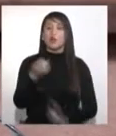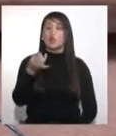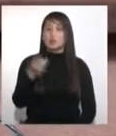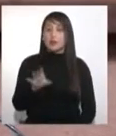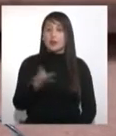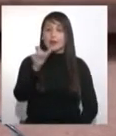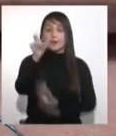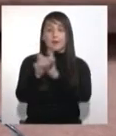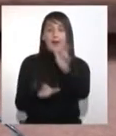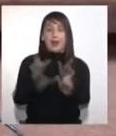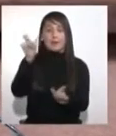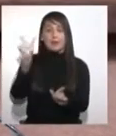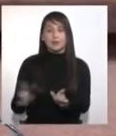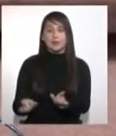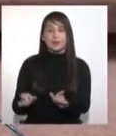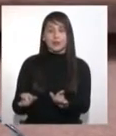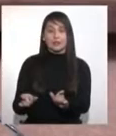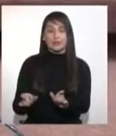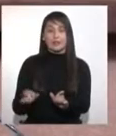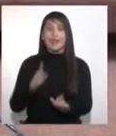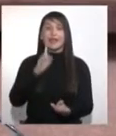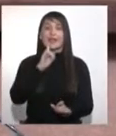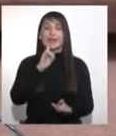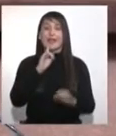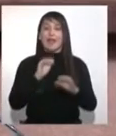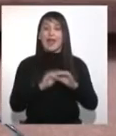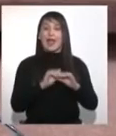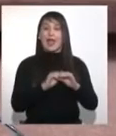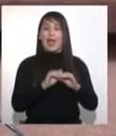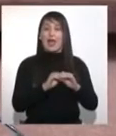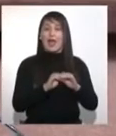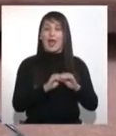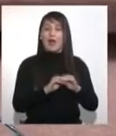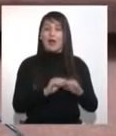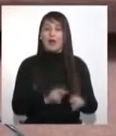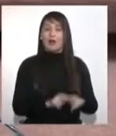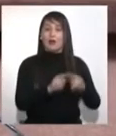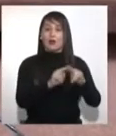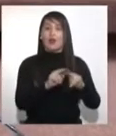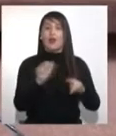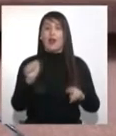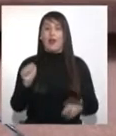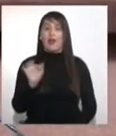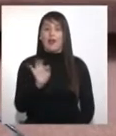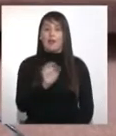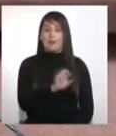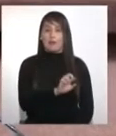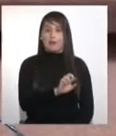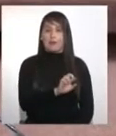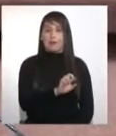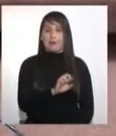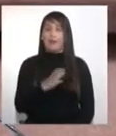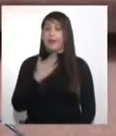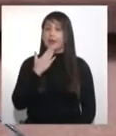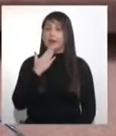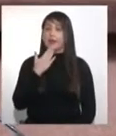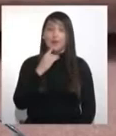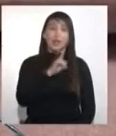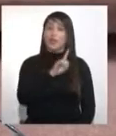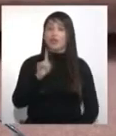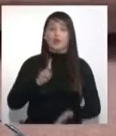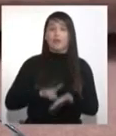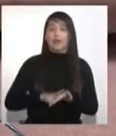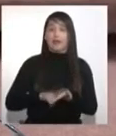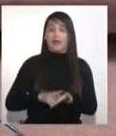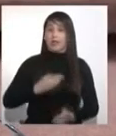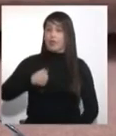para aquellos que tienen ahorros en las AFP. Tampoco es cierto que hayamos dicho